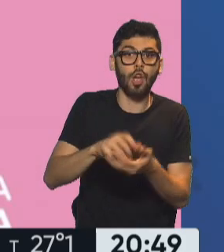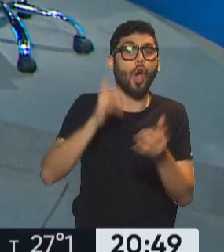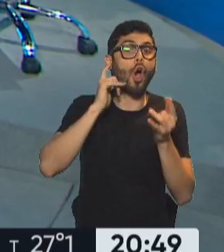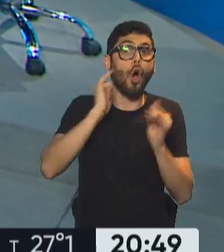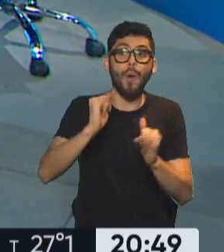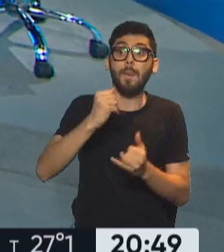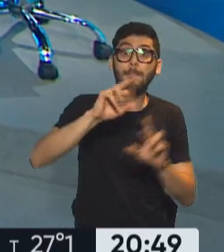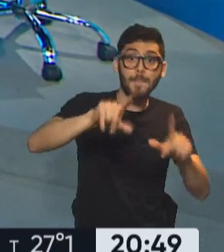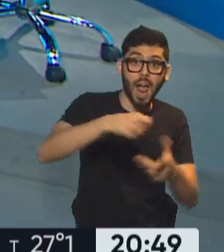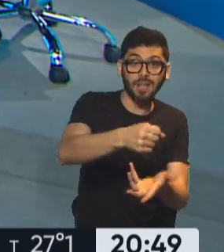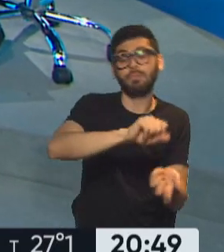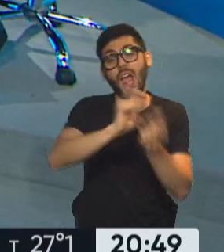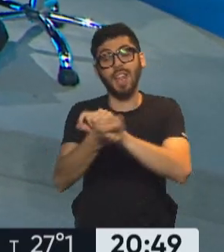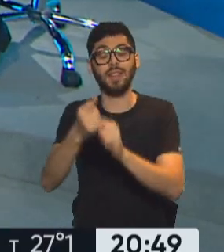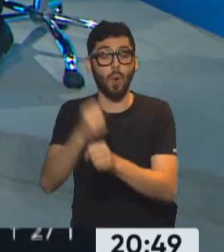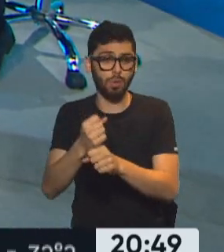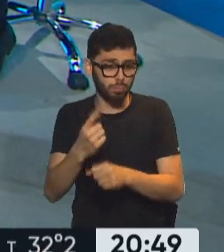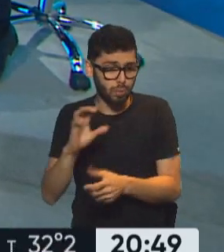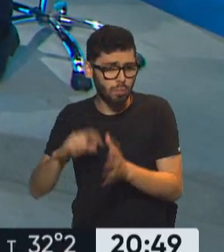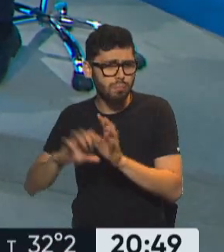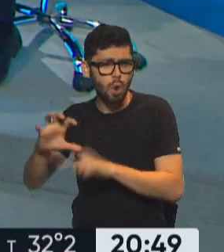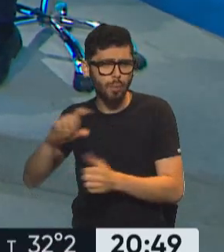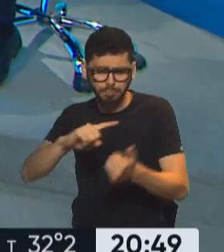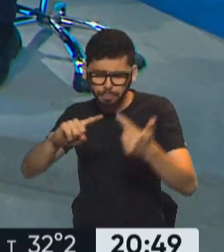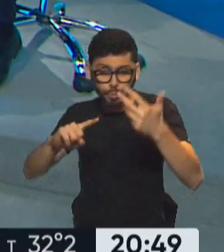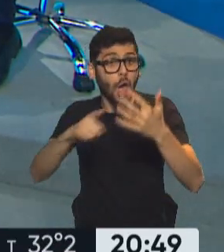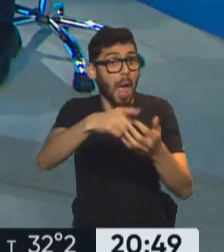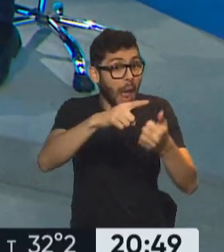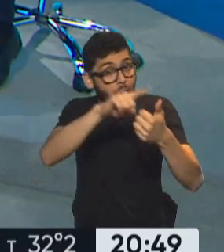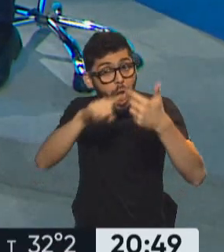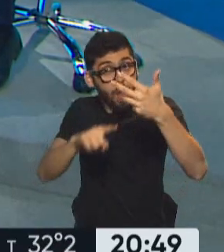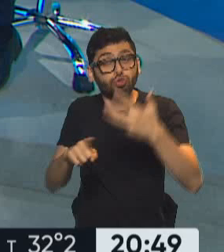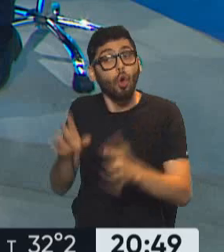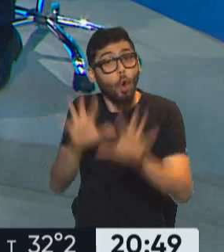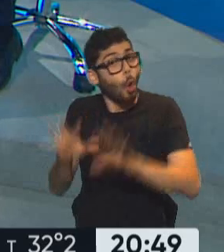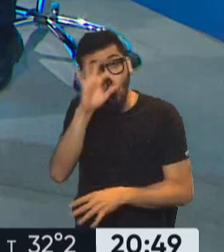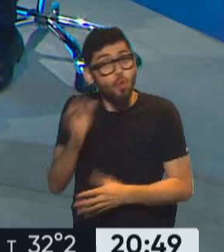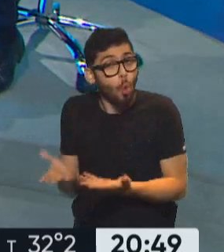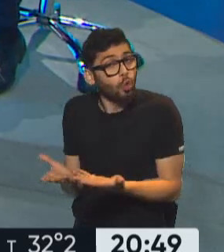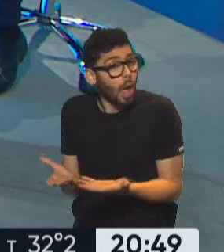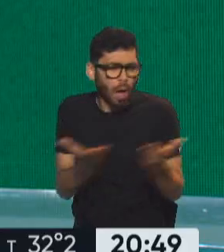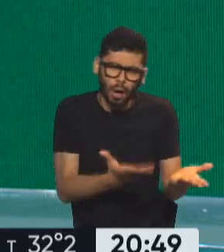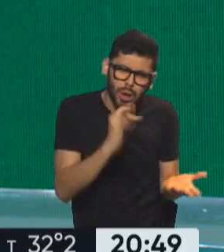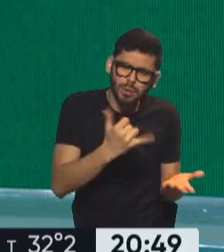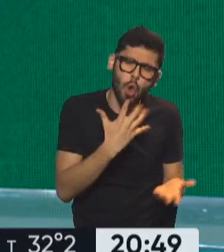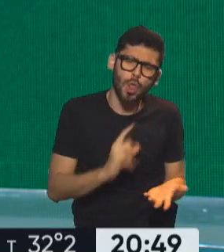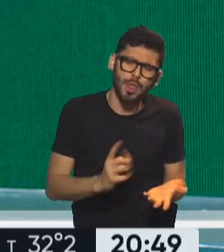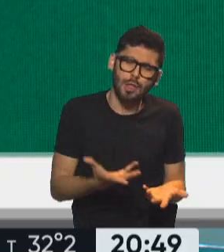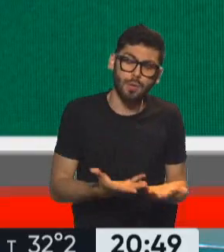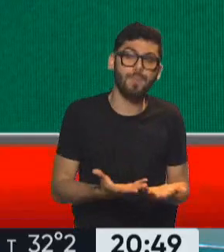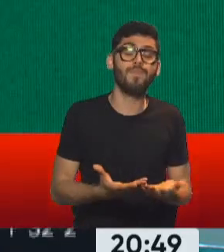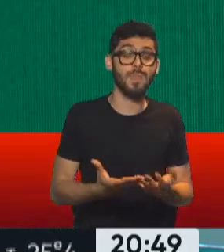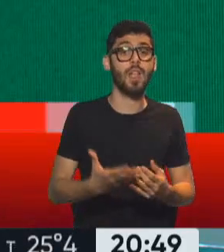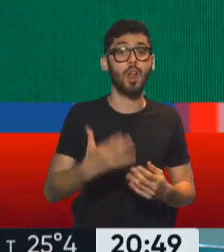María Eugenia todo Vidal. lo que no hizo. Claro, No, hay cosas ¿qué que pasa? existen. Todo Uno lo lee que no esto y hizo nunca. lo primero que hace Nunca. es ver qué pasó con los